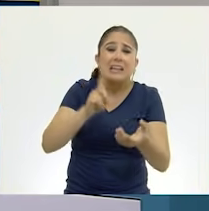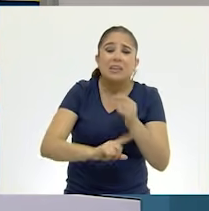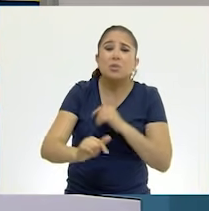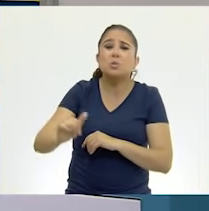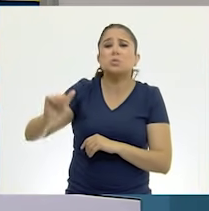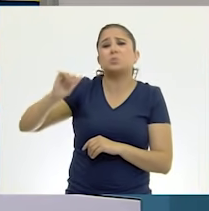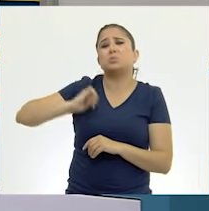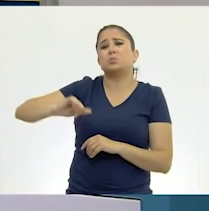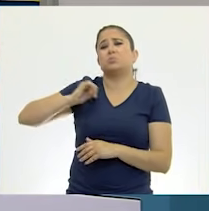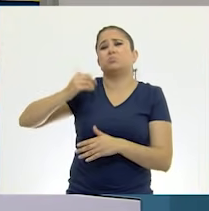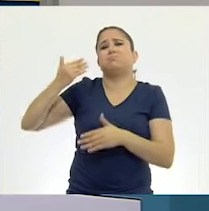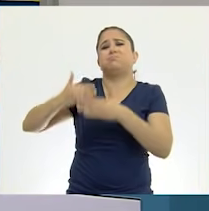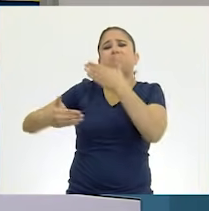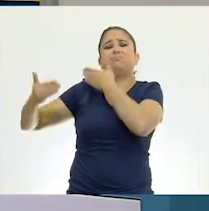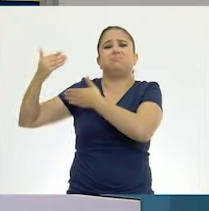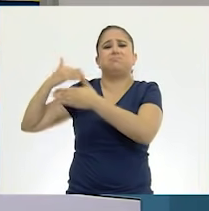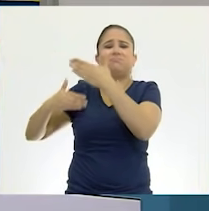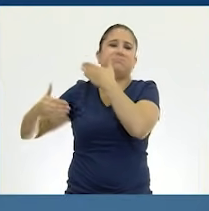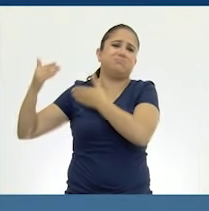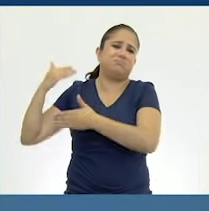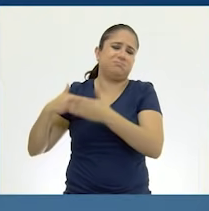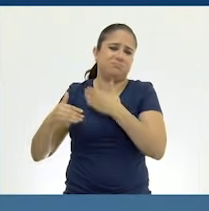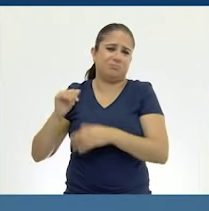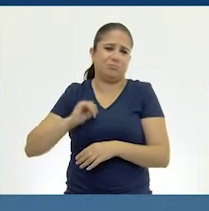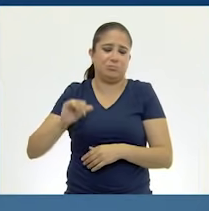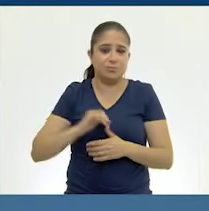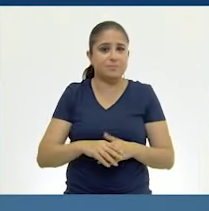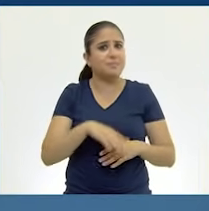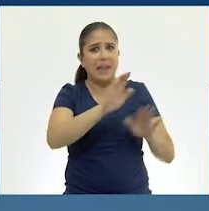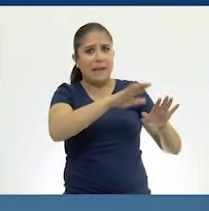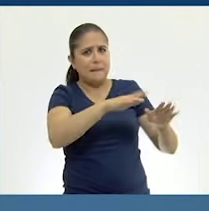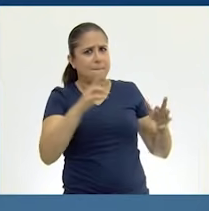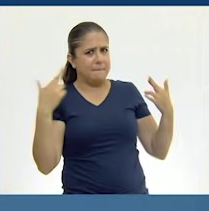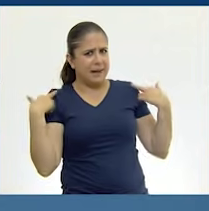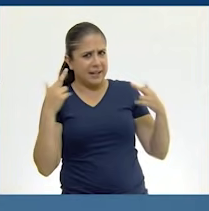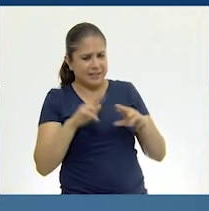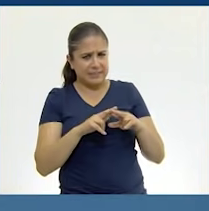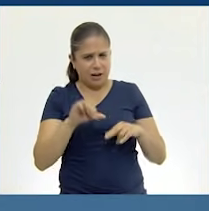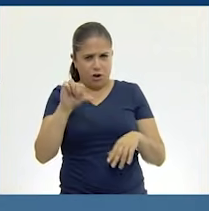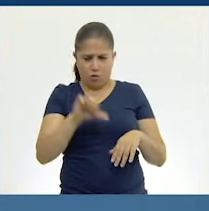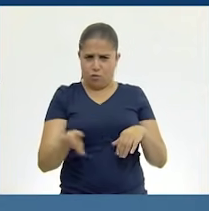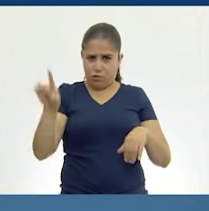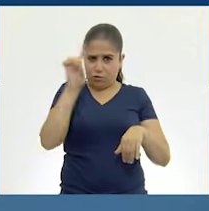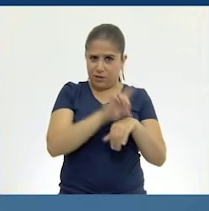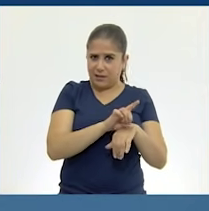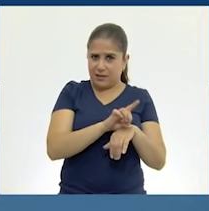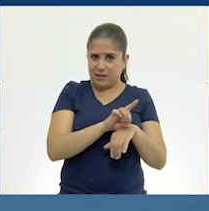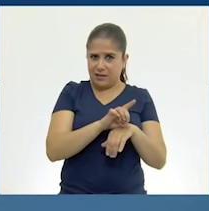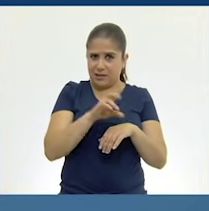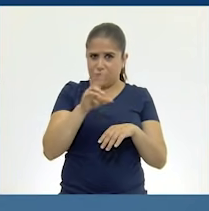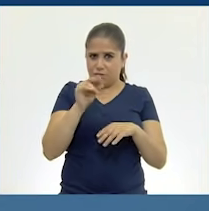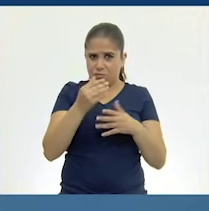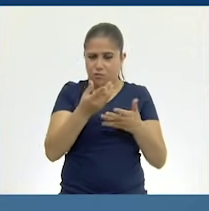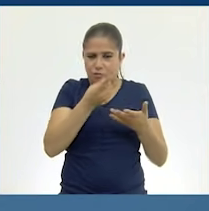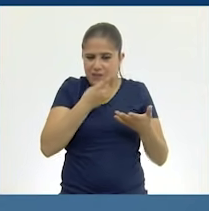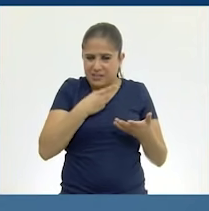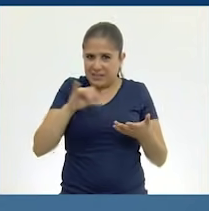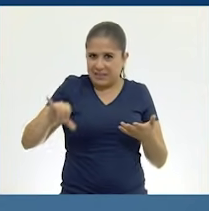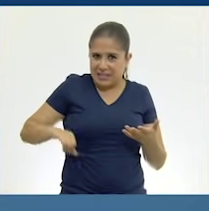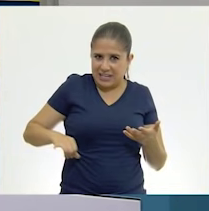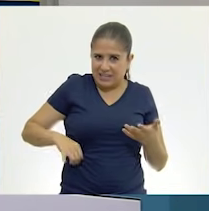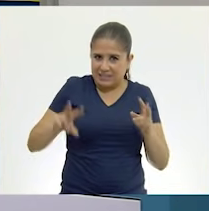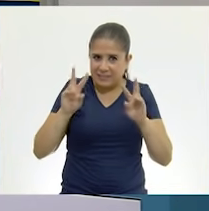un largo proceso de domesticación. Maestra, ¿y el día de hoy no nos va a dar algún dato